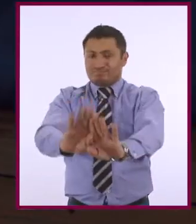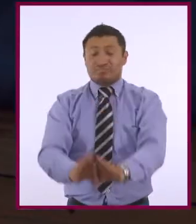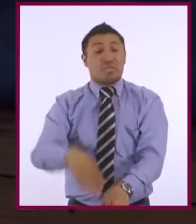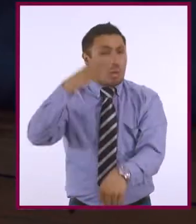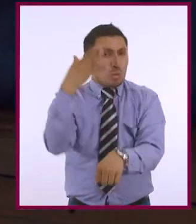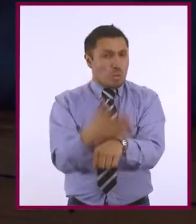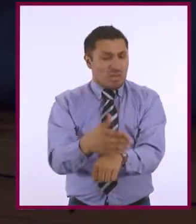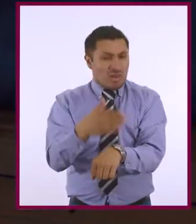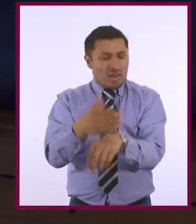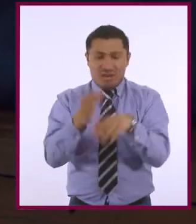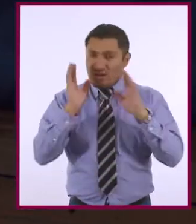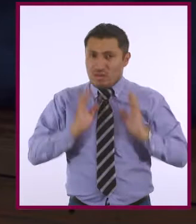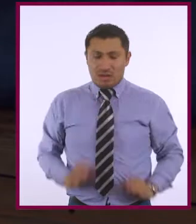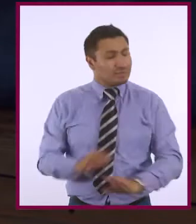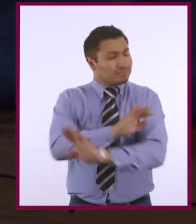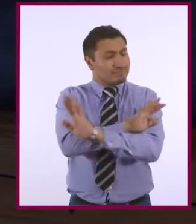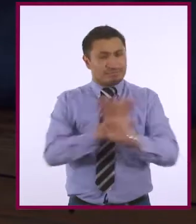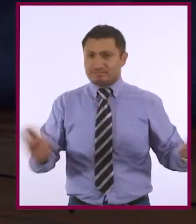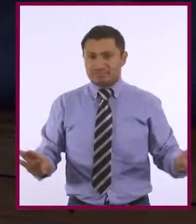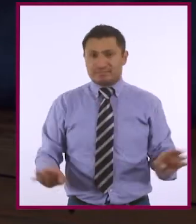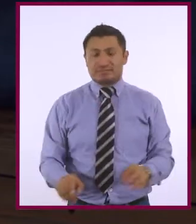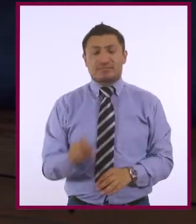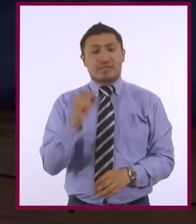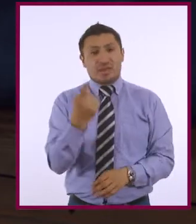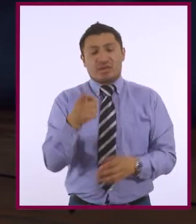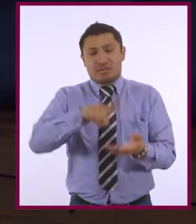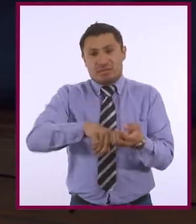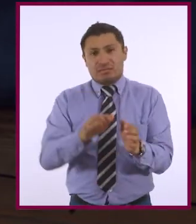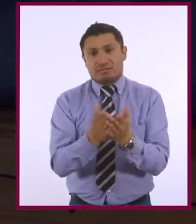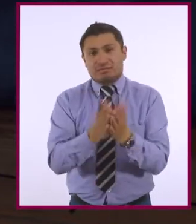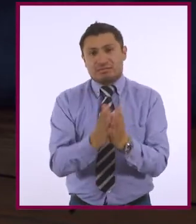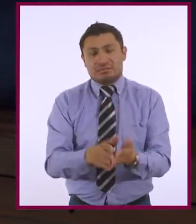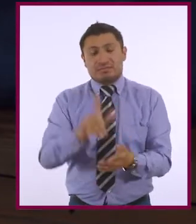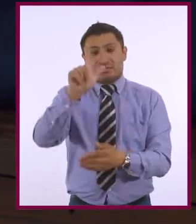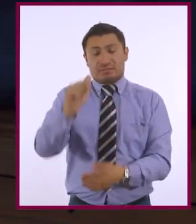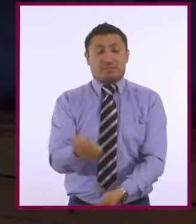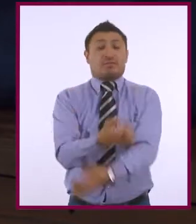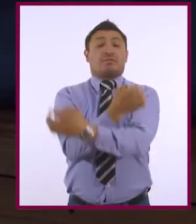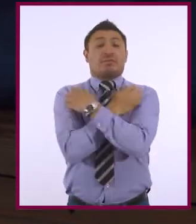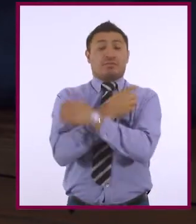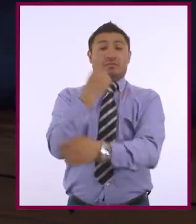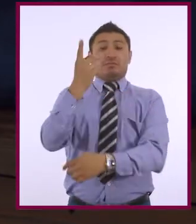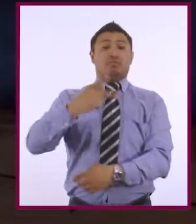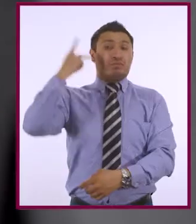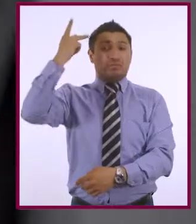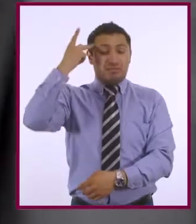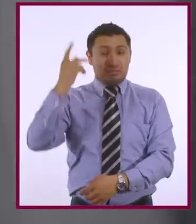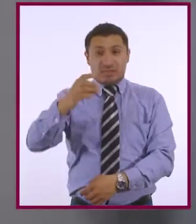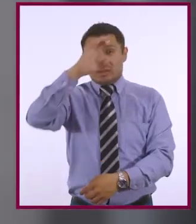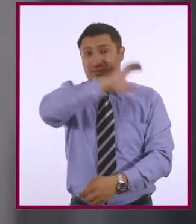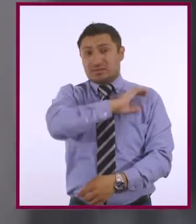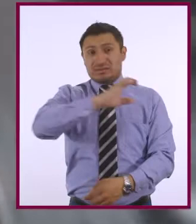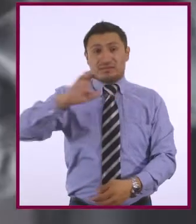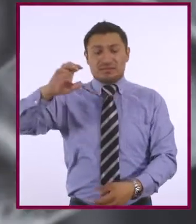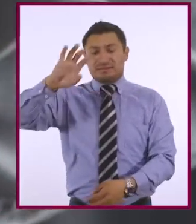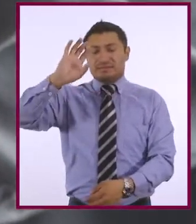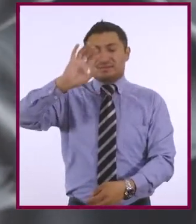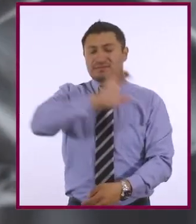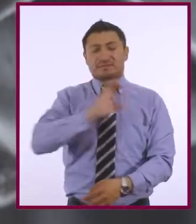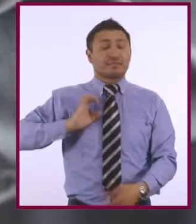los castigos corporales. En uno de sus libros, La educación de un príncipe cristiano,